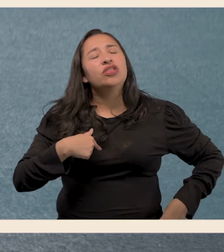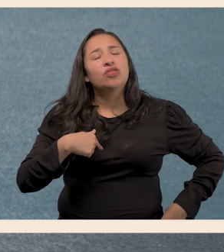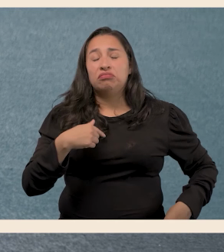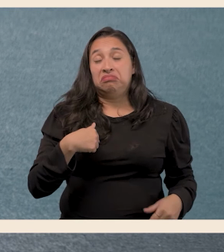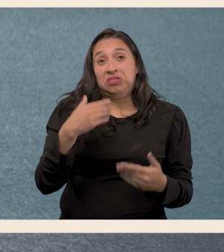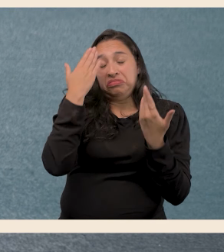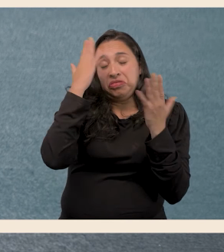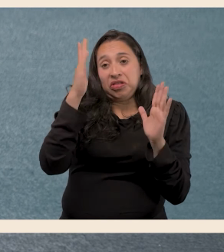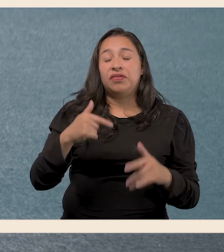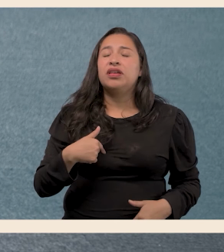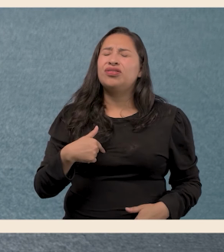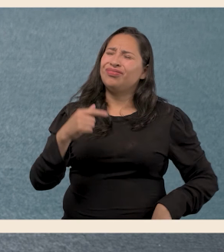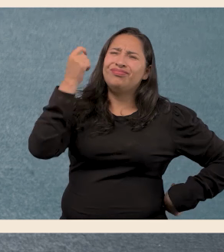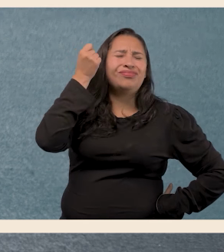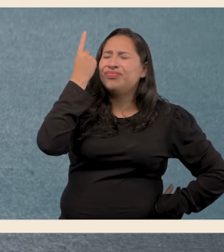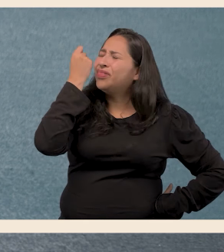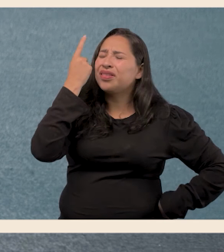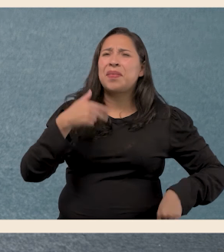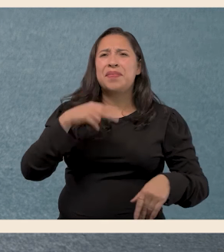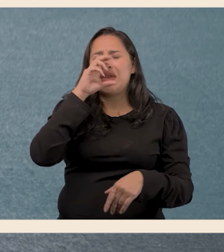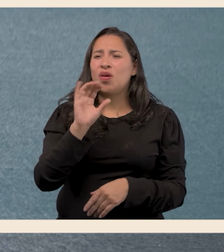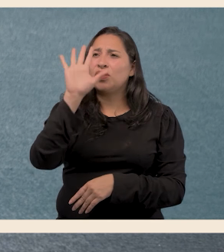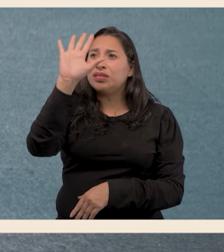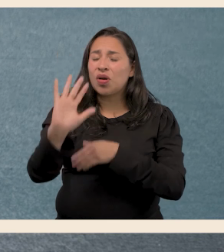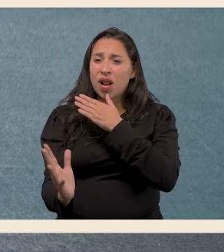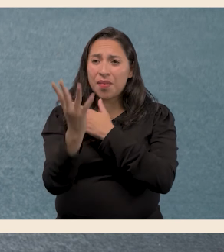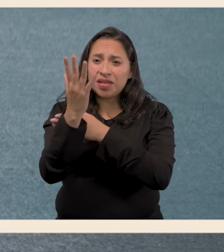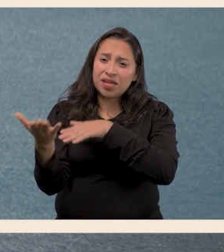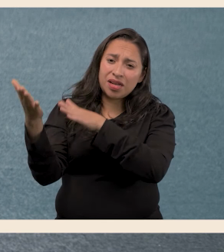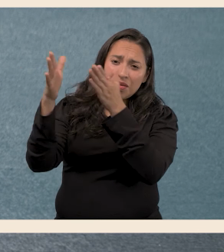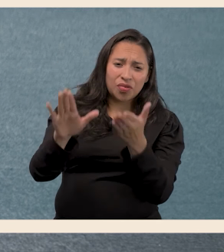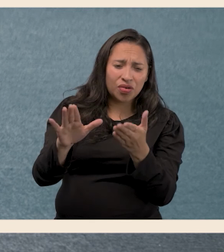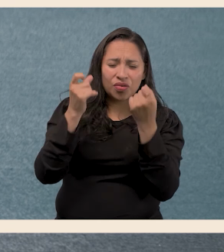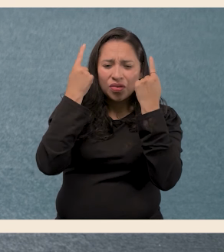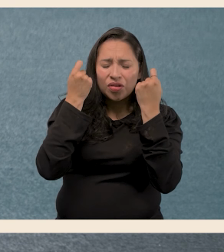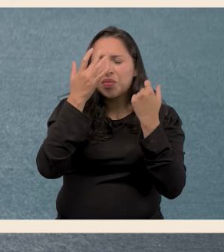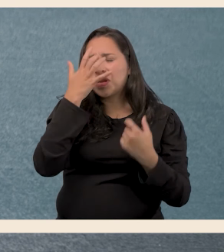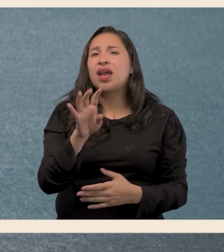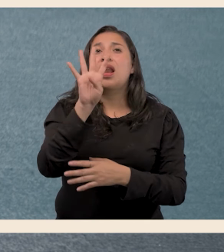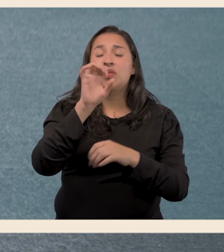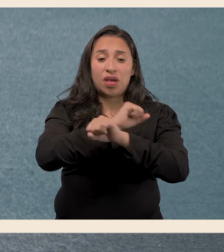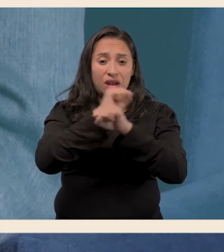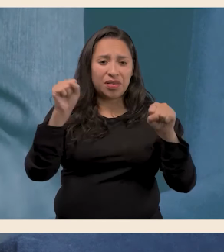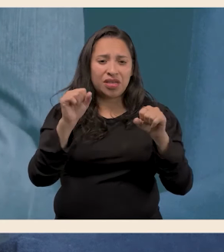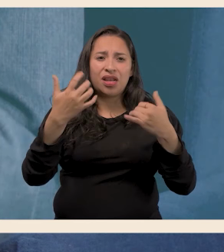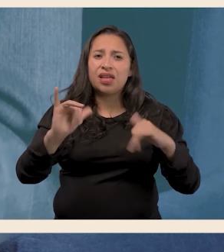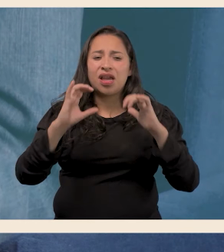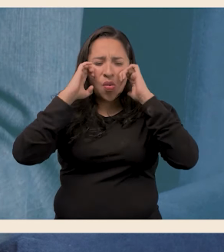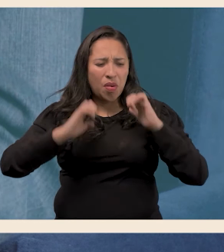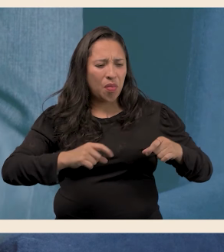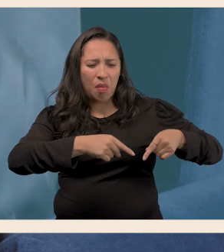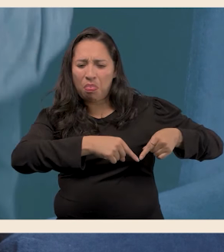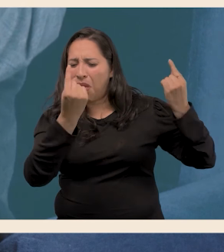a las 5 de la mañana, ¿por qué estaba en estado de descomposición a las 9 de la mañana? Sin